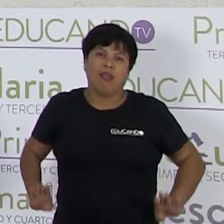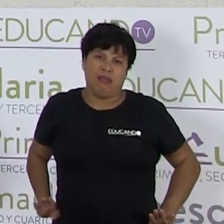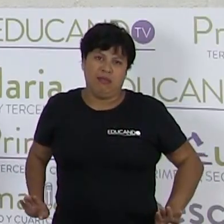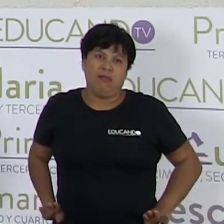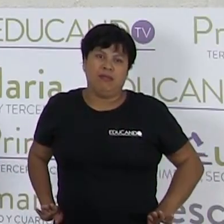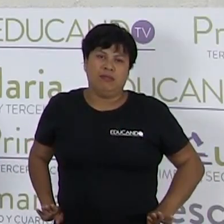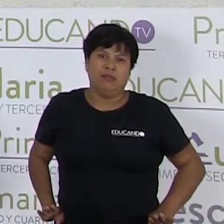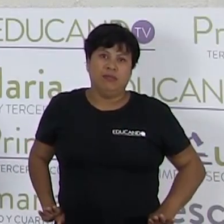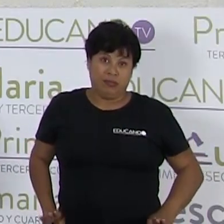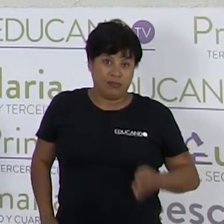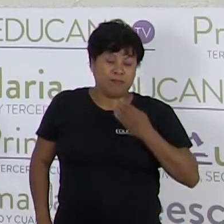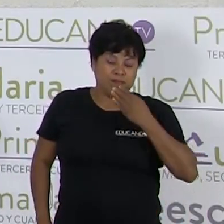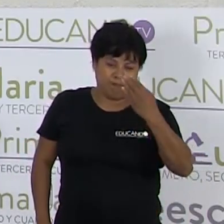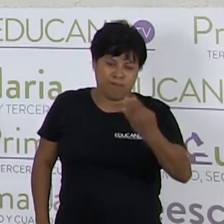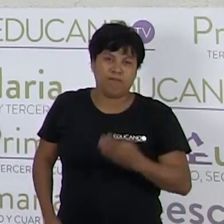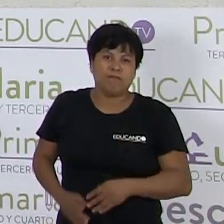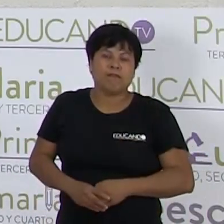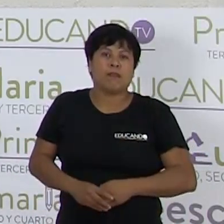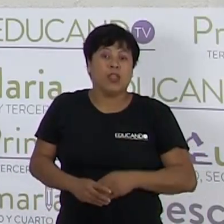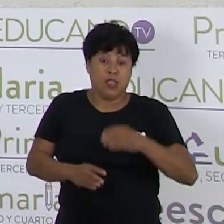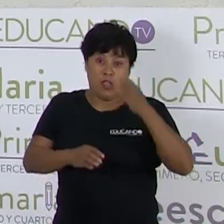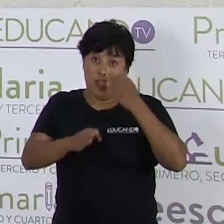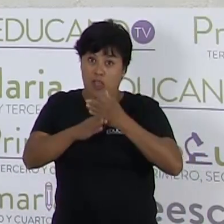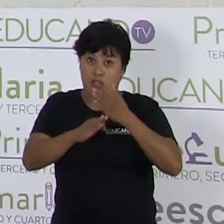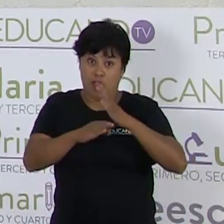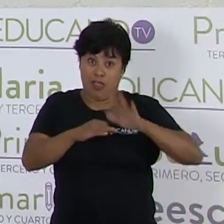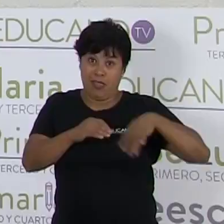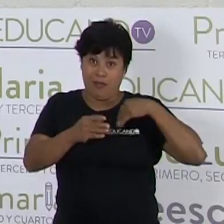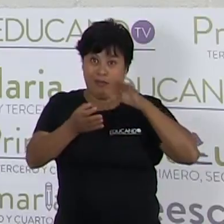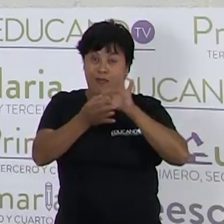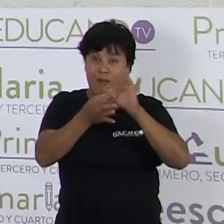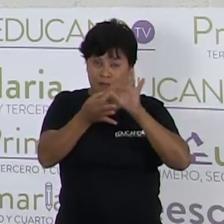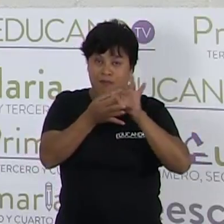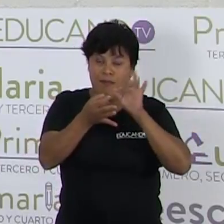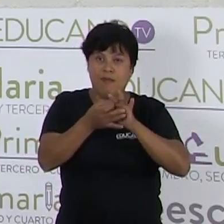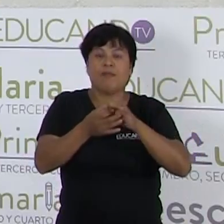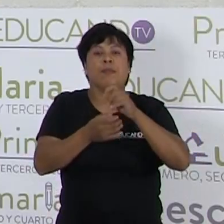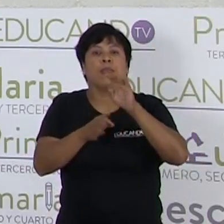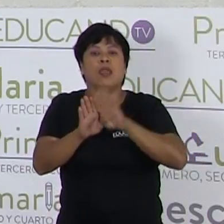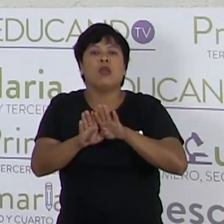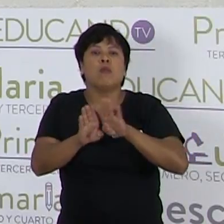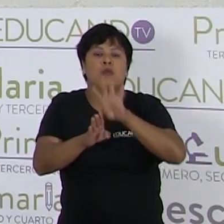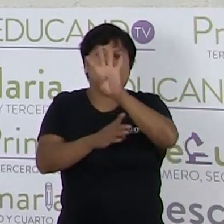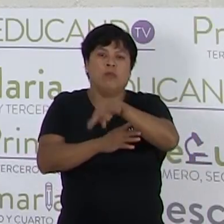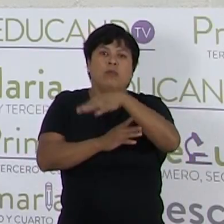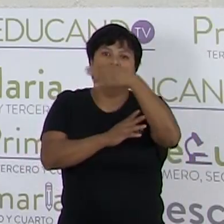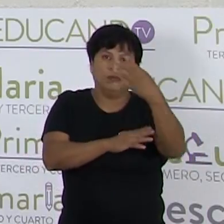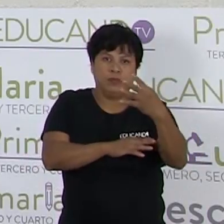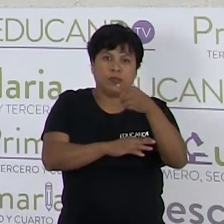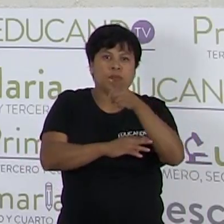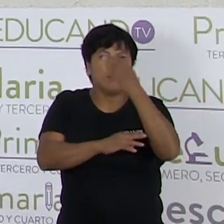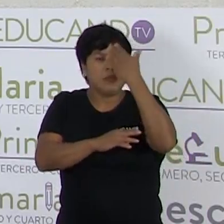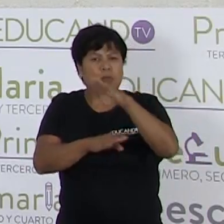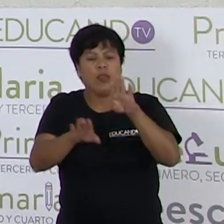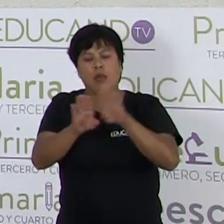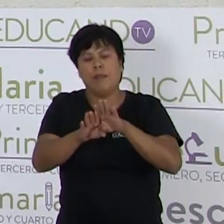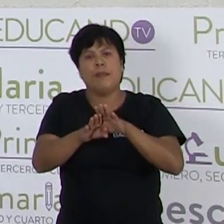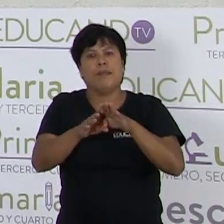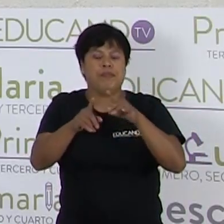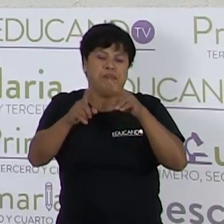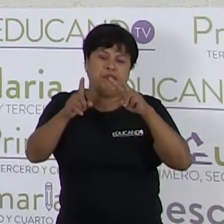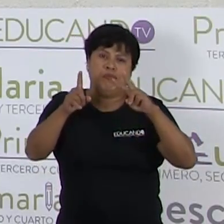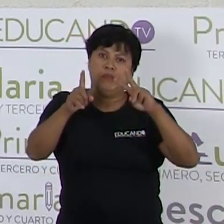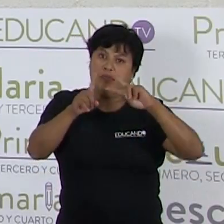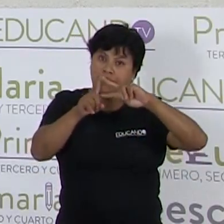características. Muy bien. Aparte de lo que estuvimos viendo ahorita en clasificación, ¿tú sabías que a partir de los